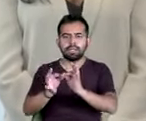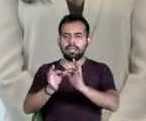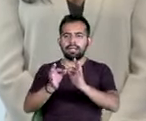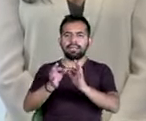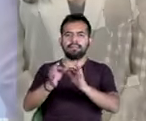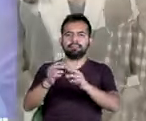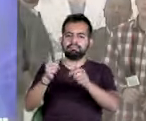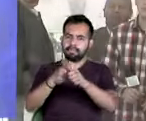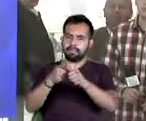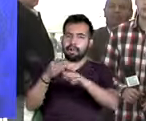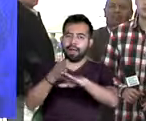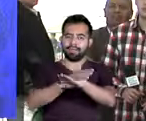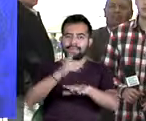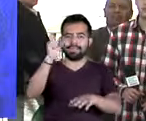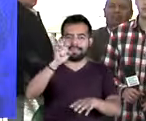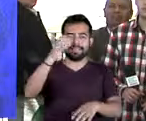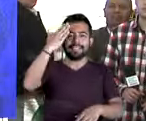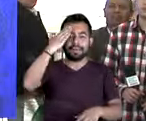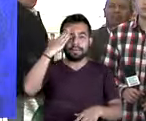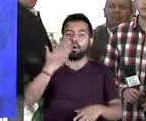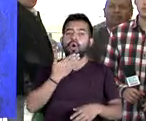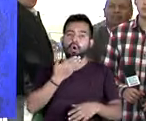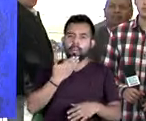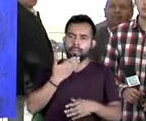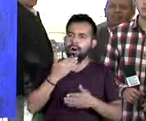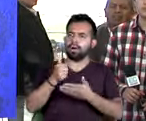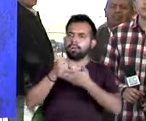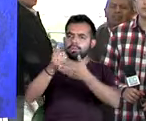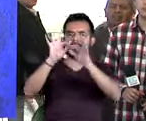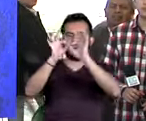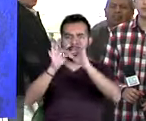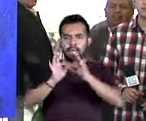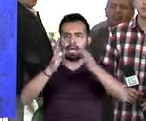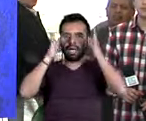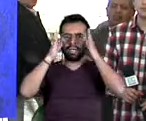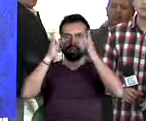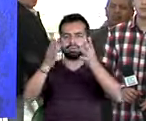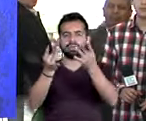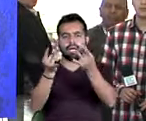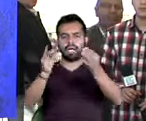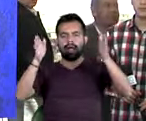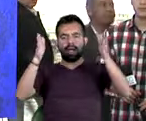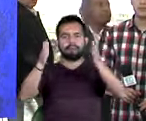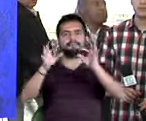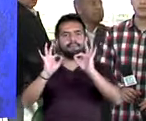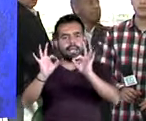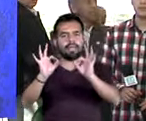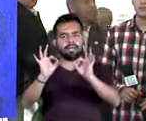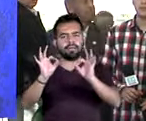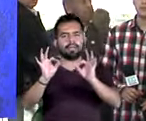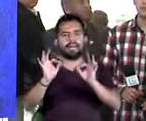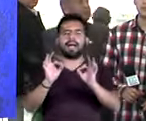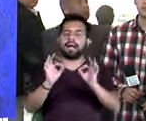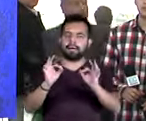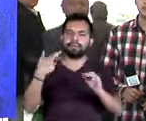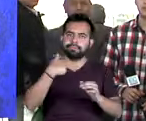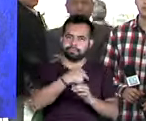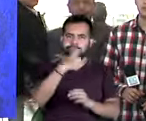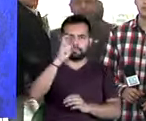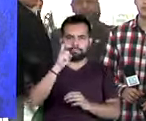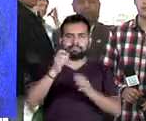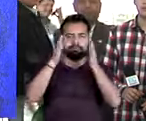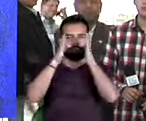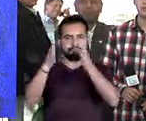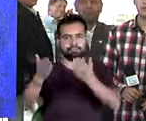estar claros de cómo va a ser mantenido. Por lo tanto, vamos a ser severos en que la empresa Metro de Quito funcione como tal, y a quienes